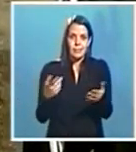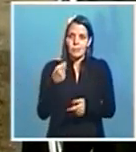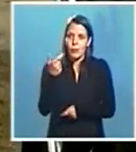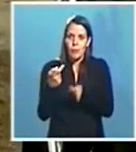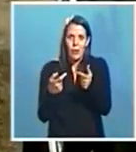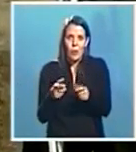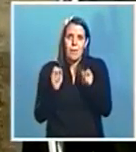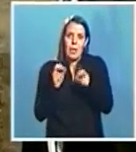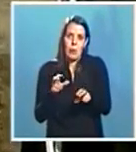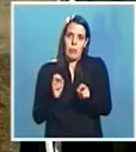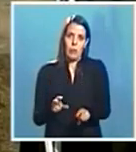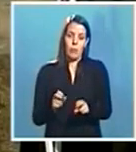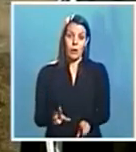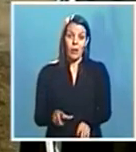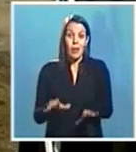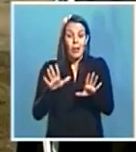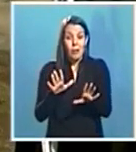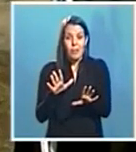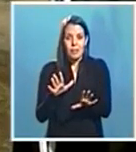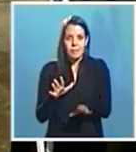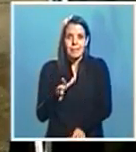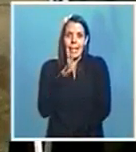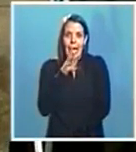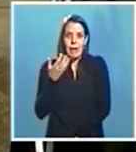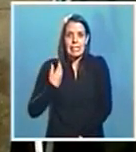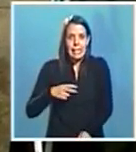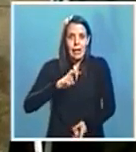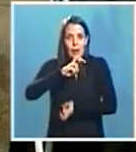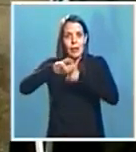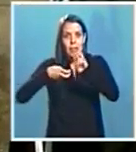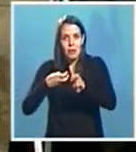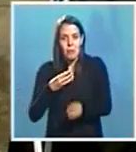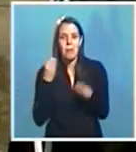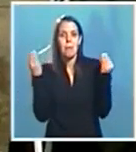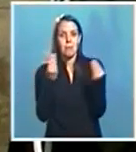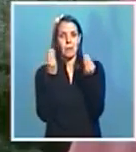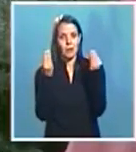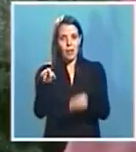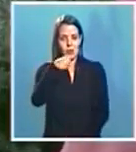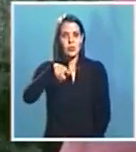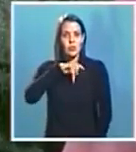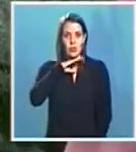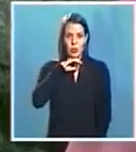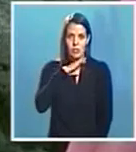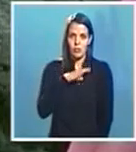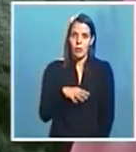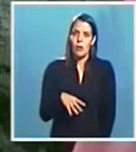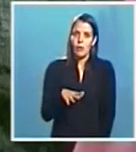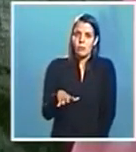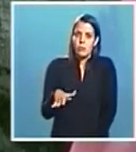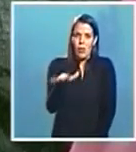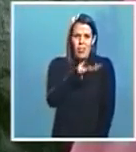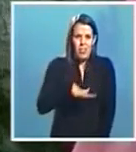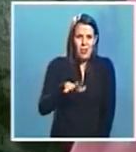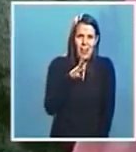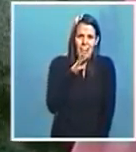pues, estaba bastante mal, pero... Últimamente coas obras quedou bastante ben, estamos bastante contentos. Pois estaba moi deteriorada, había